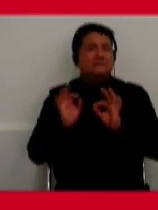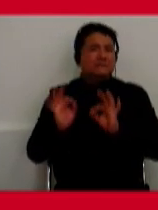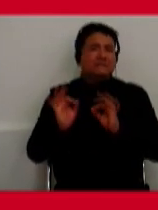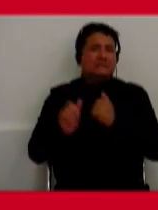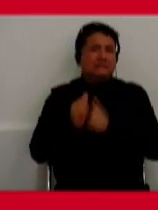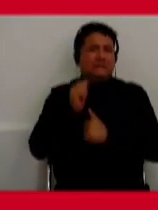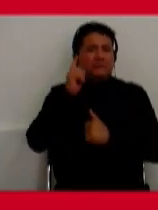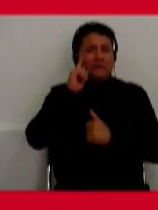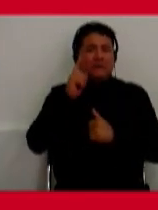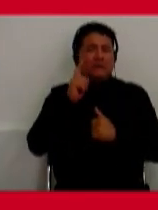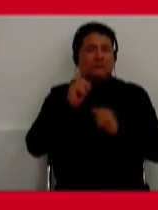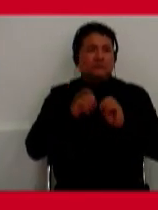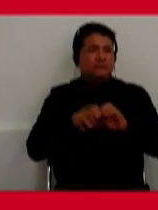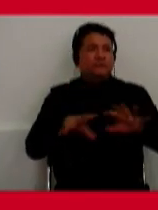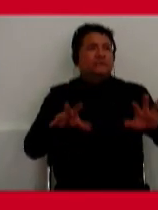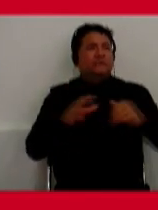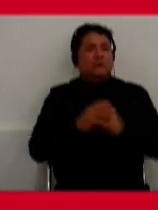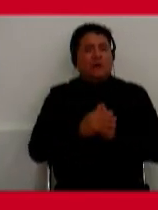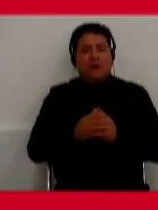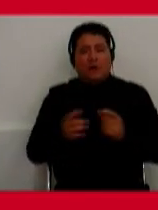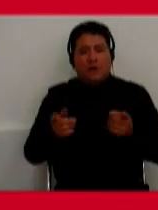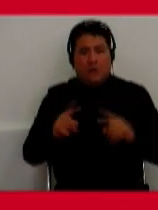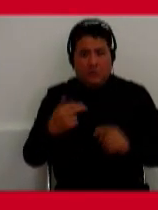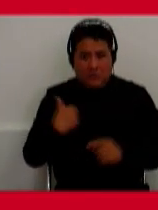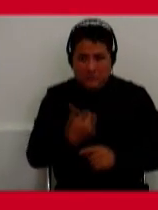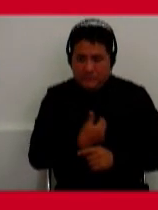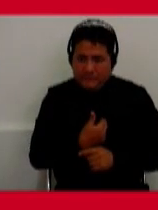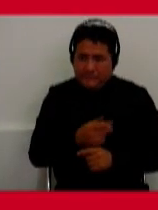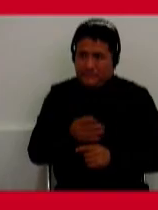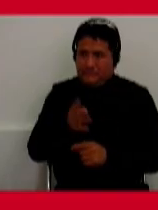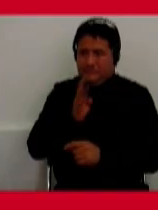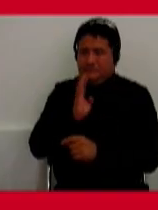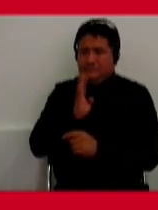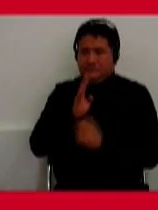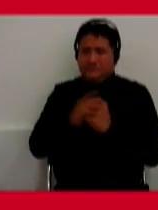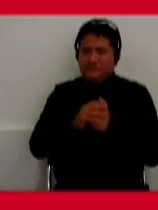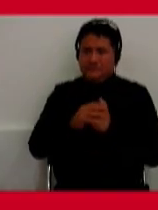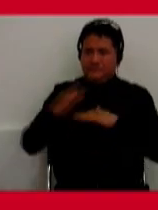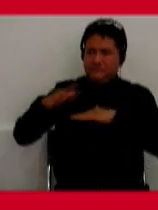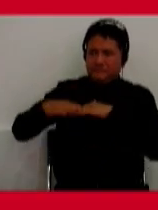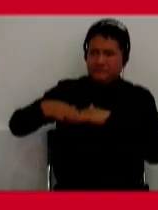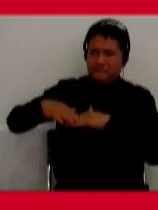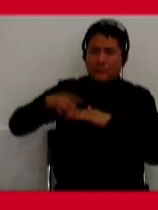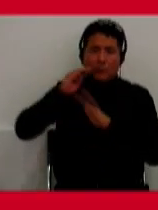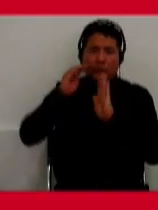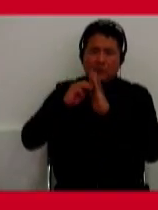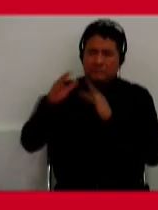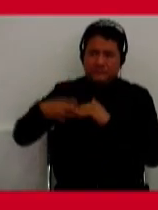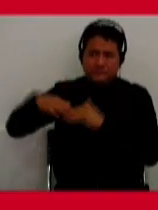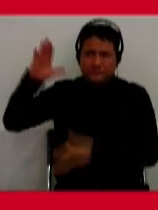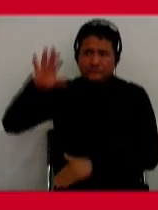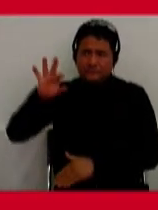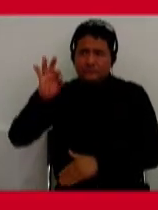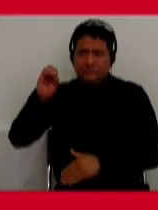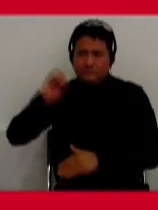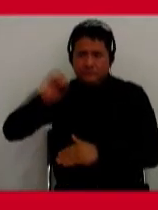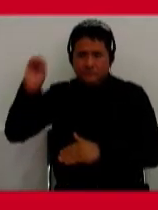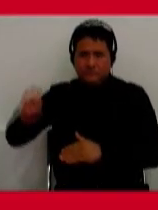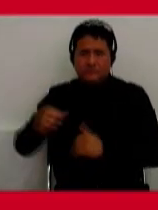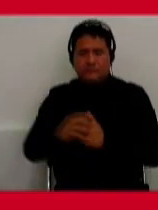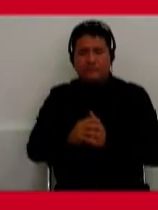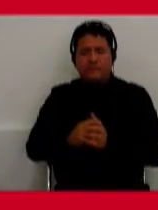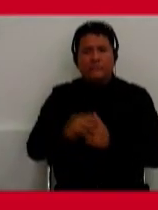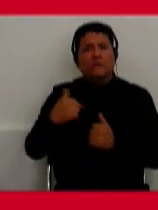cuando hablábamos que teníamos un modelo con mayor al 90%, ya hablábamos de una ingeniería de detalle,